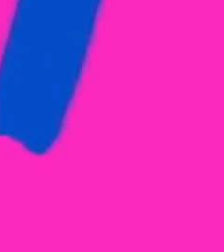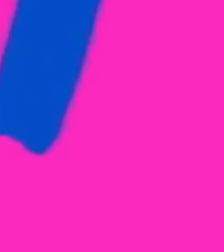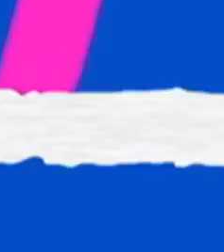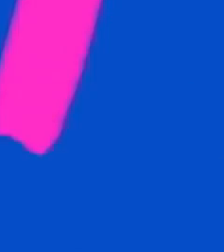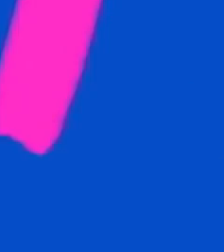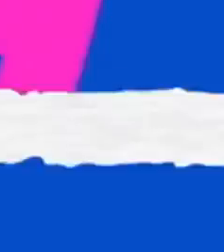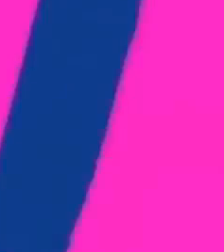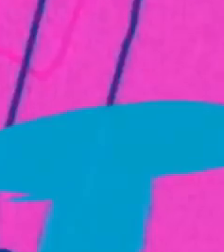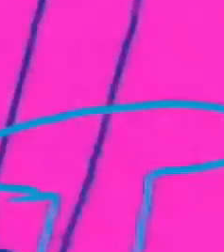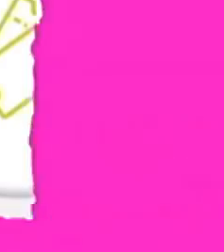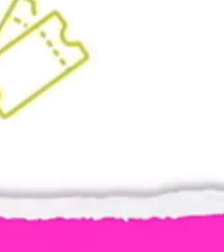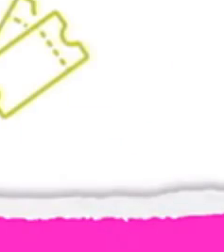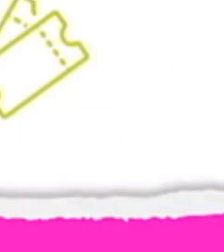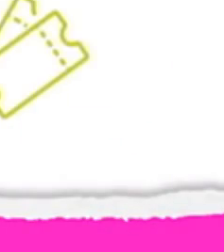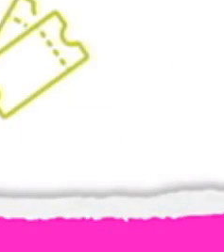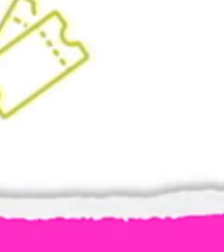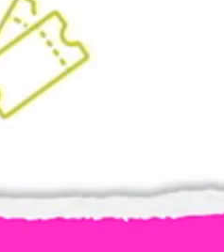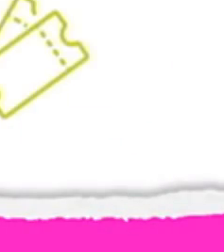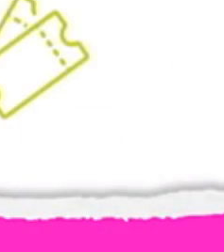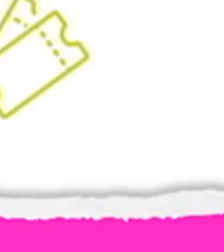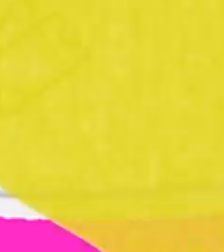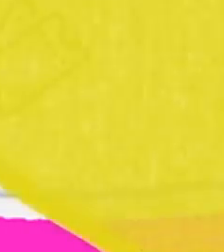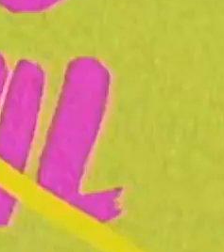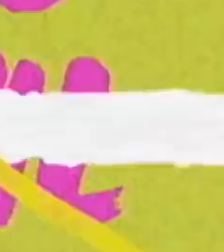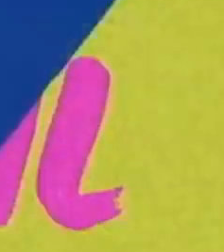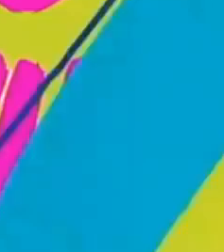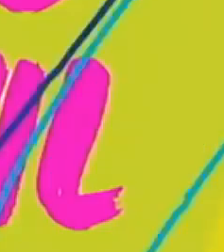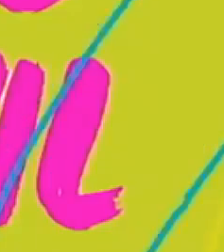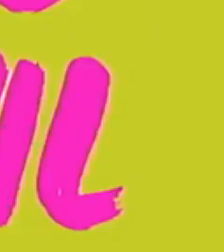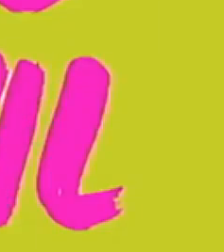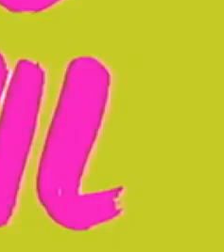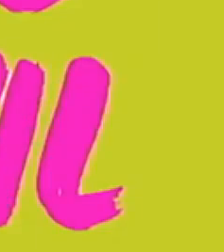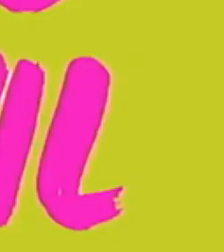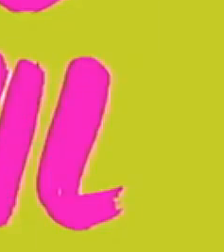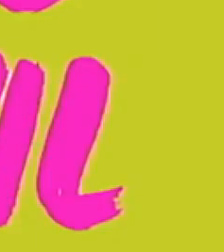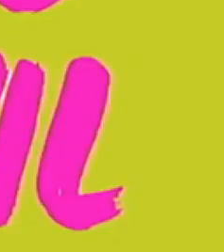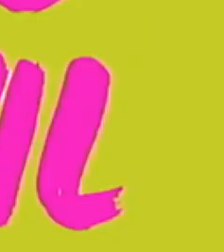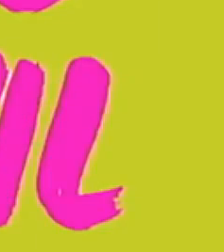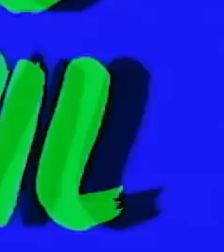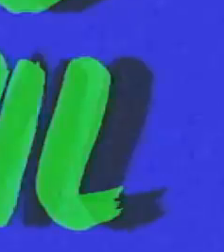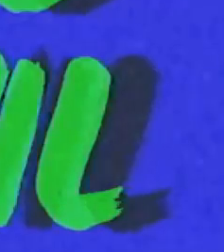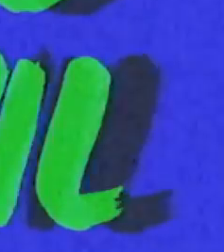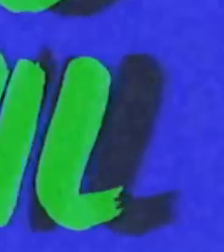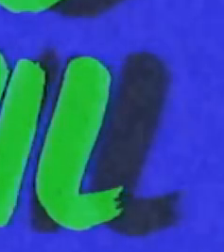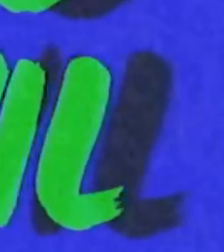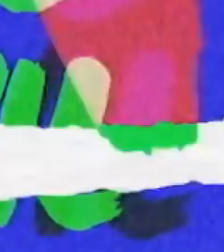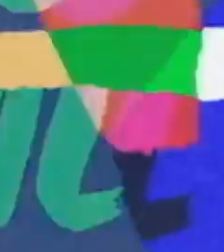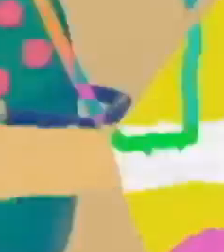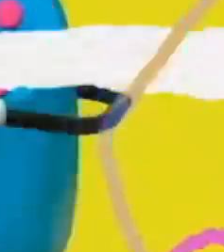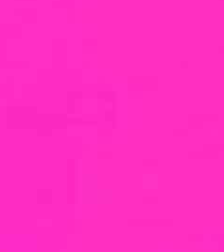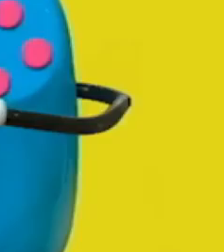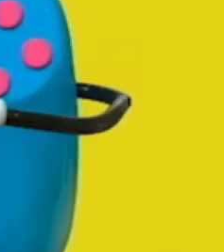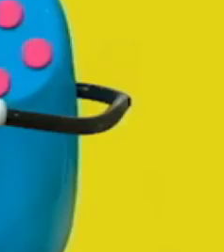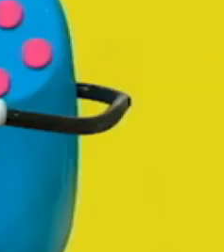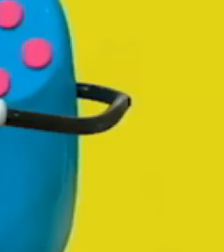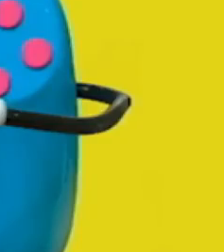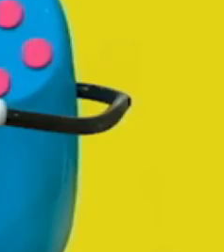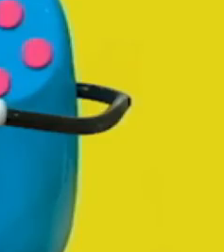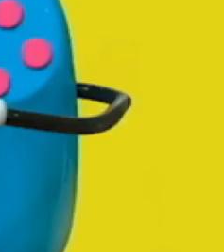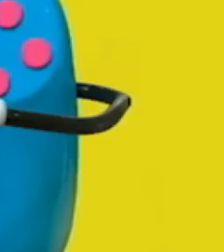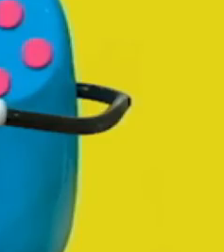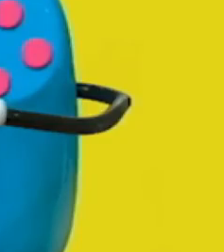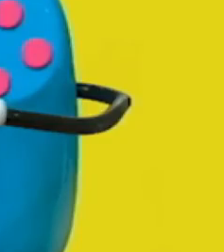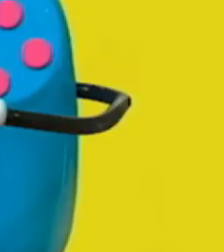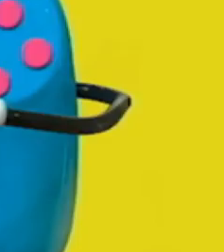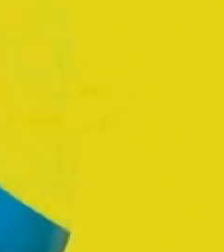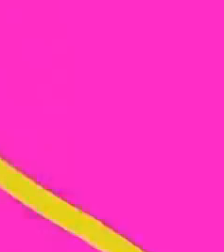BN Next te da una tarjeta con beneficios exclusivos, la posibilidad de hacer transferencias por BN Simpe Móvil y la oportunidad de ahorrar